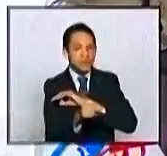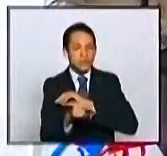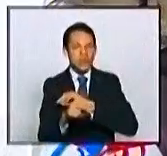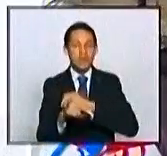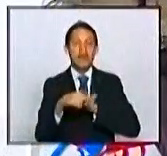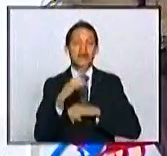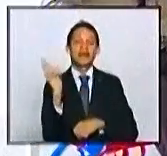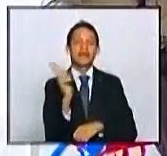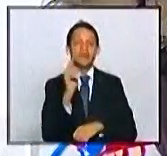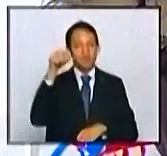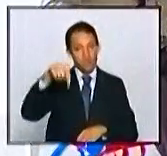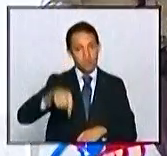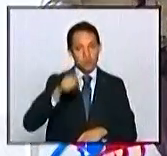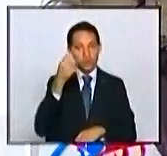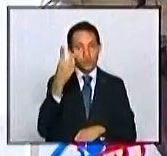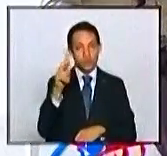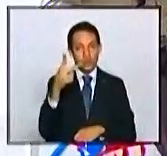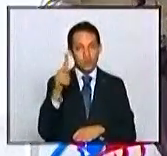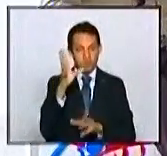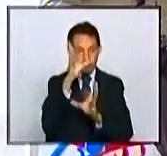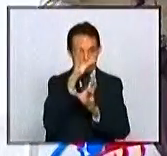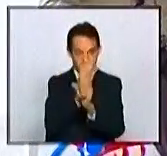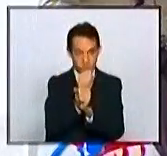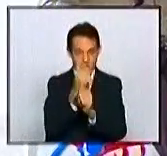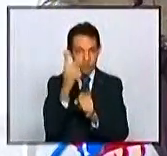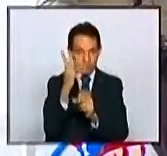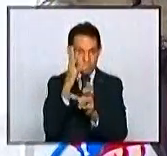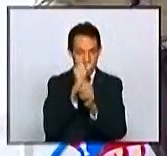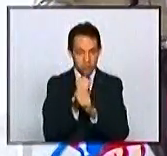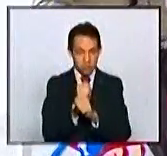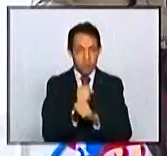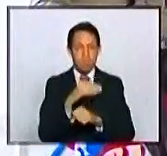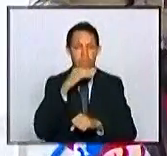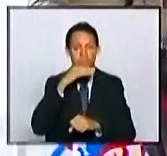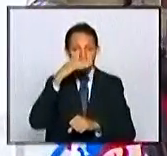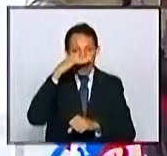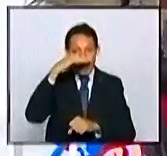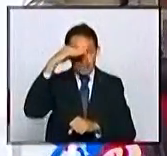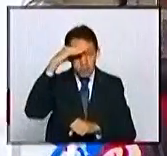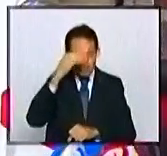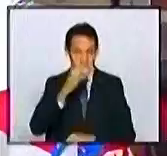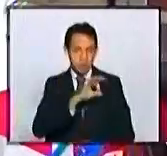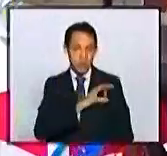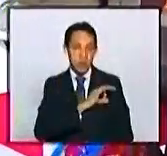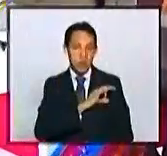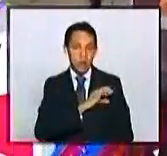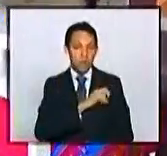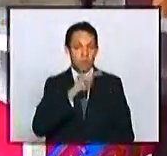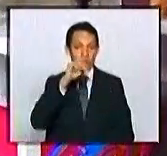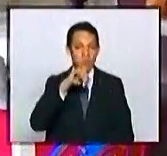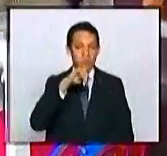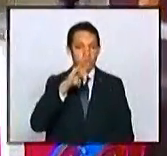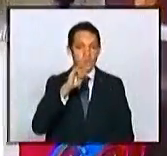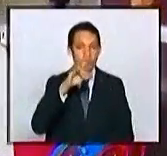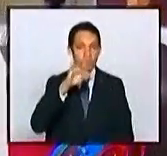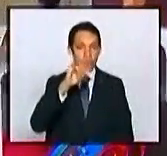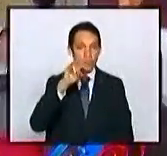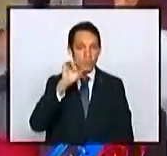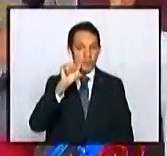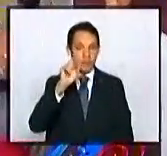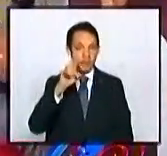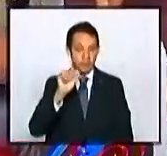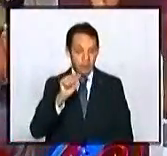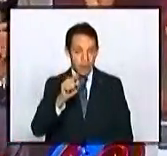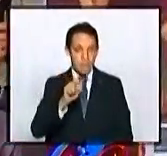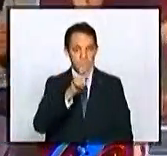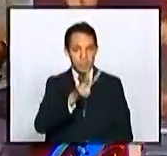remisión nuestra a las 12 de la noche. Y a todas las personas de Medellín y sus alrededores, no olviden, en el Hotel Nutibara estaremos este fin de semana, 26